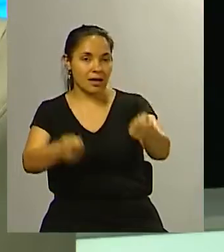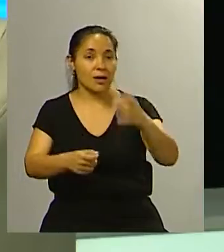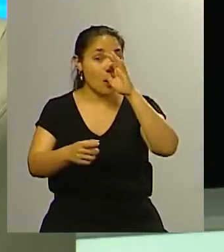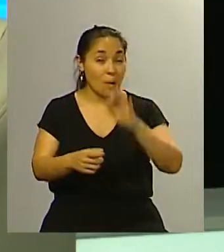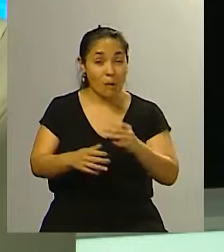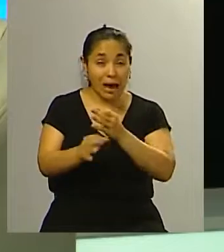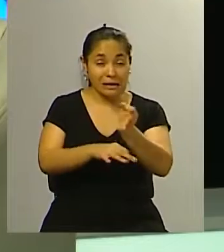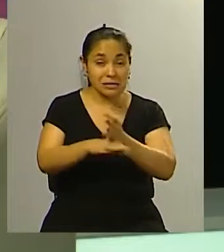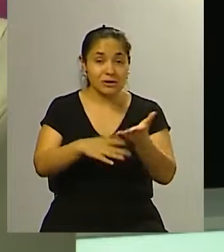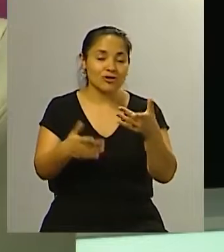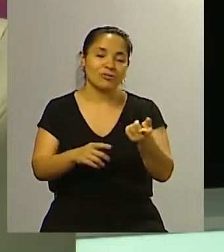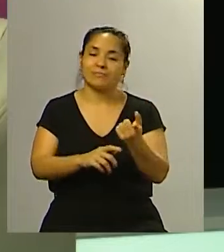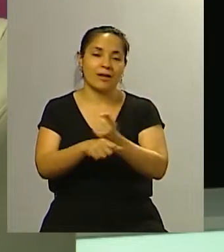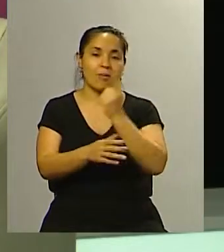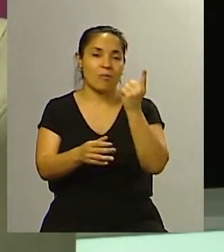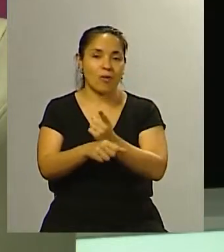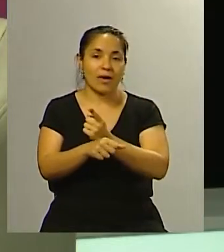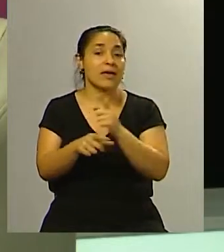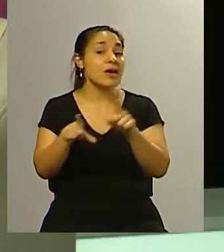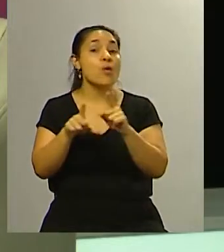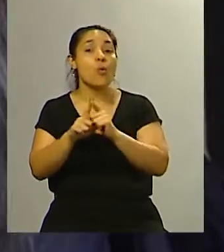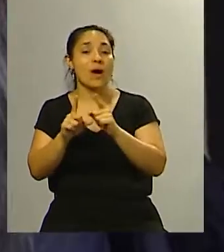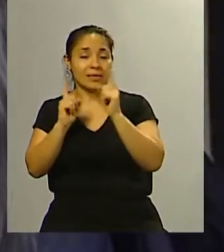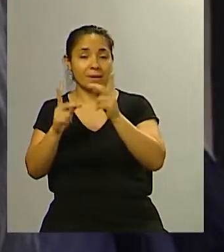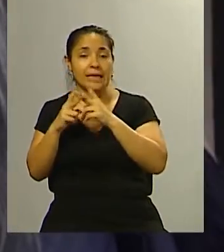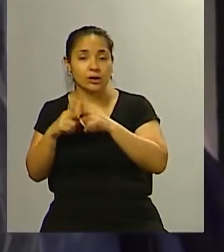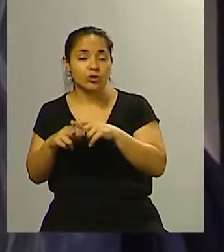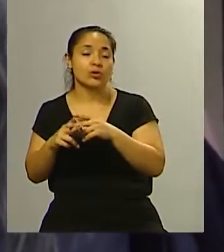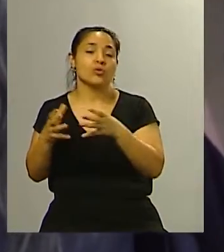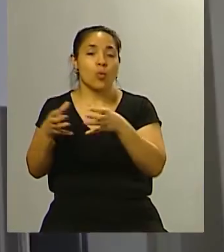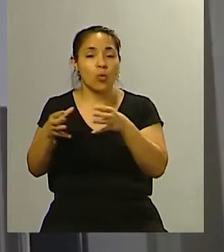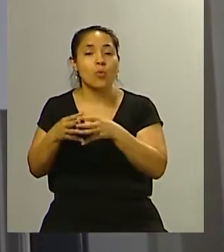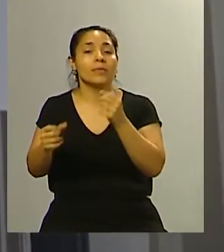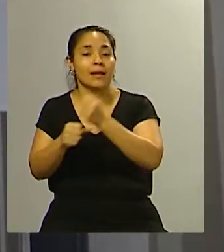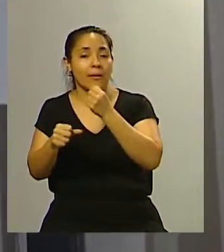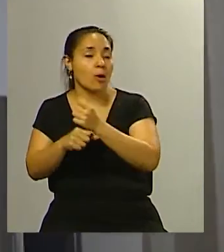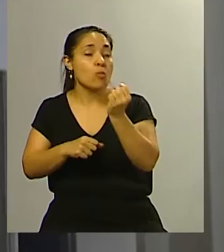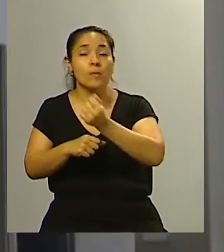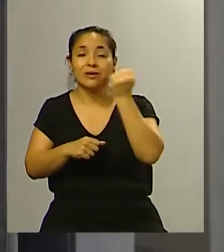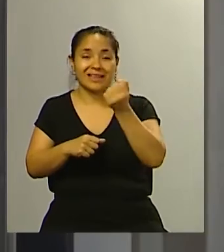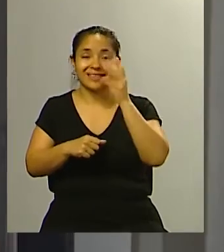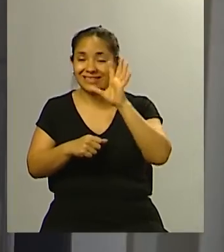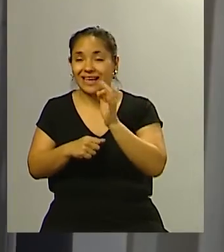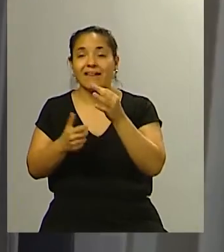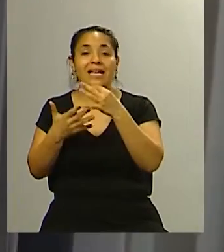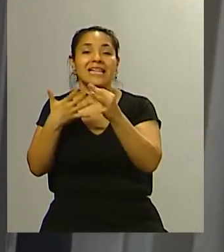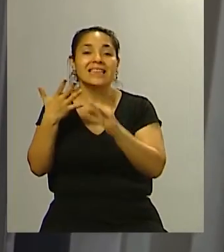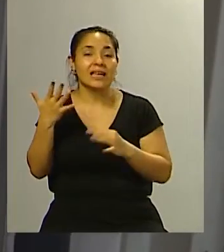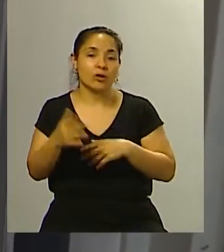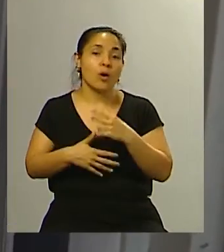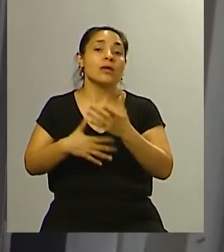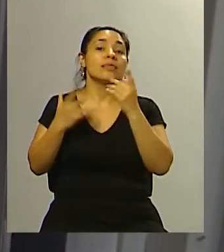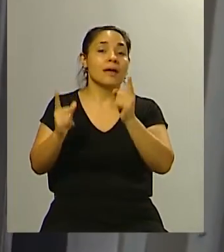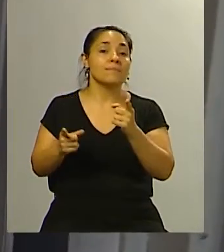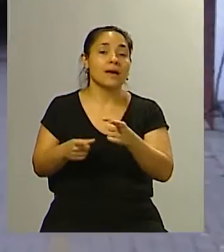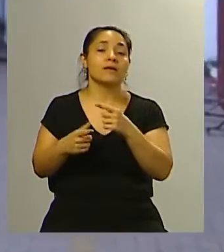un docente, un equipo de gestión que es evaluado, tiene que saber cuáles son los criterios. Y como los procesos son muy participativos, siempre participamos